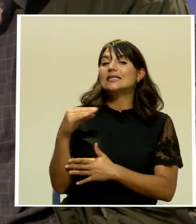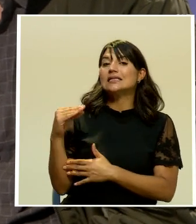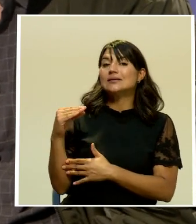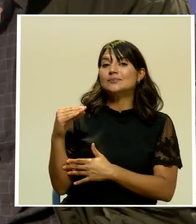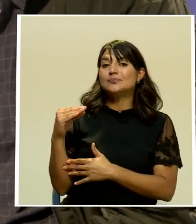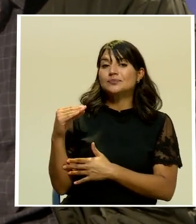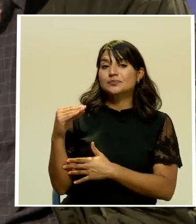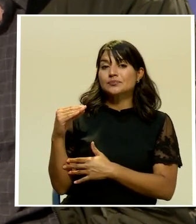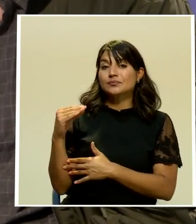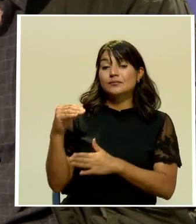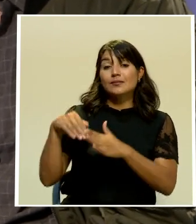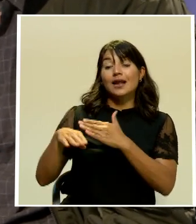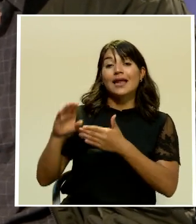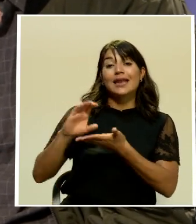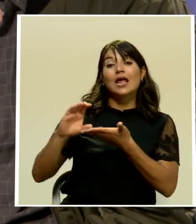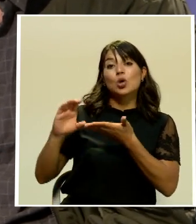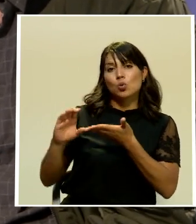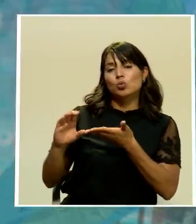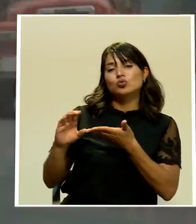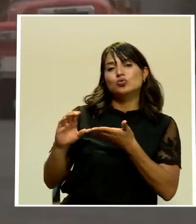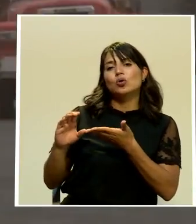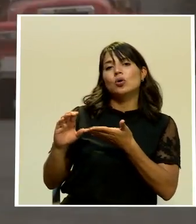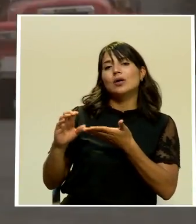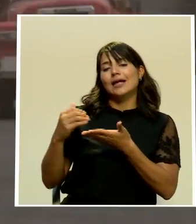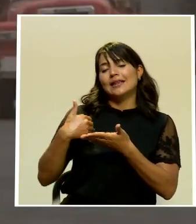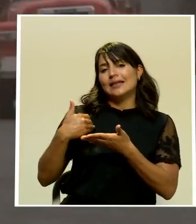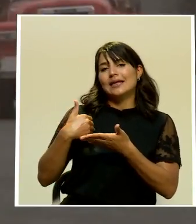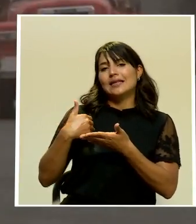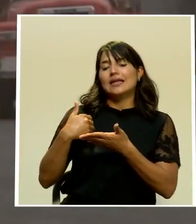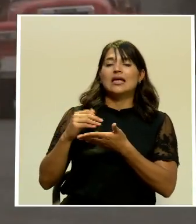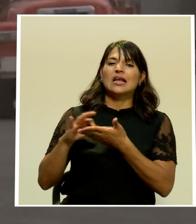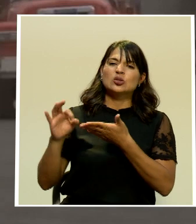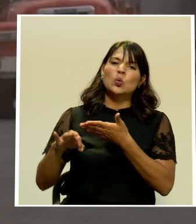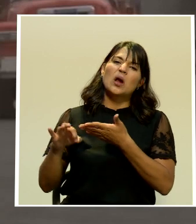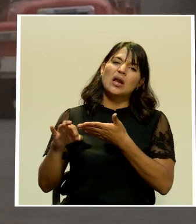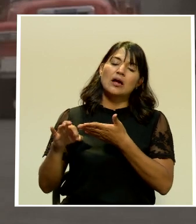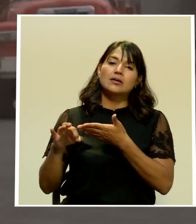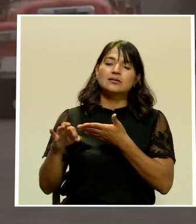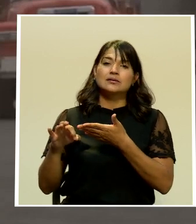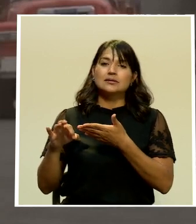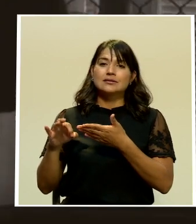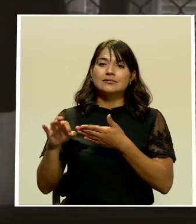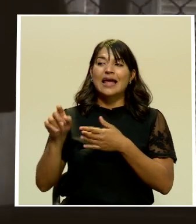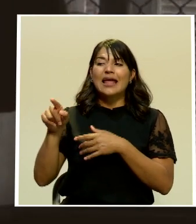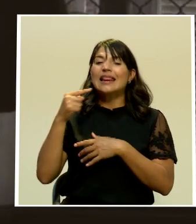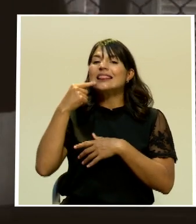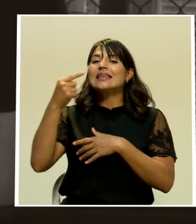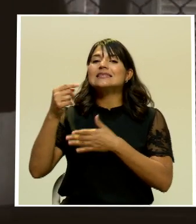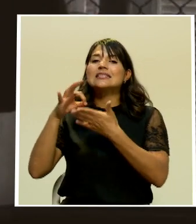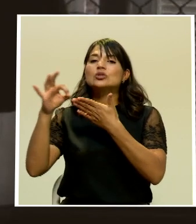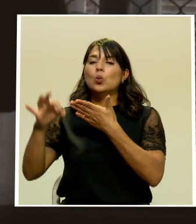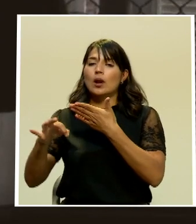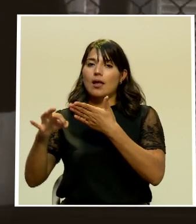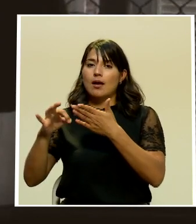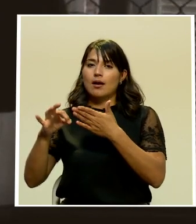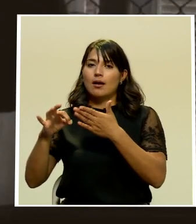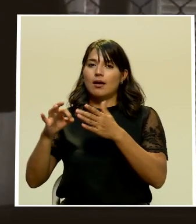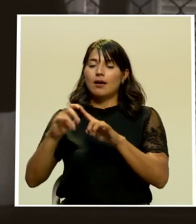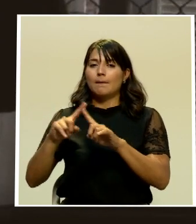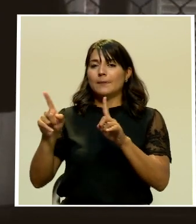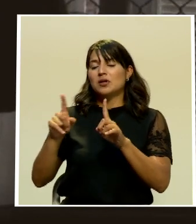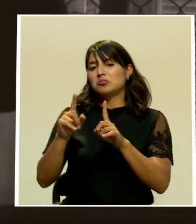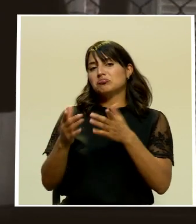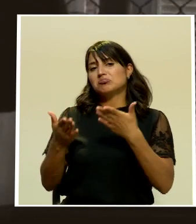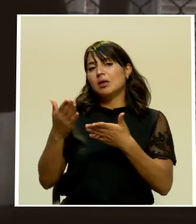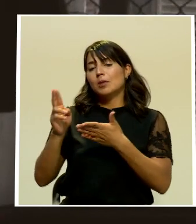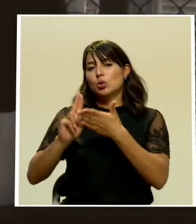y pues en el curso documental de la escuela, que es un curso de muy alto nivel, hay que mencionar que yo estudié en el Centro de Capacitación